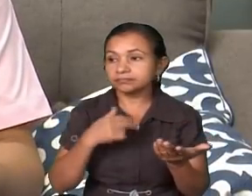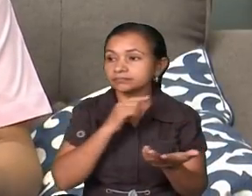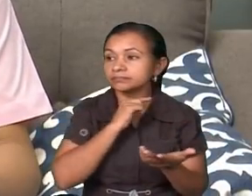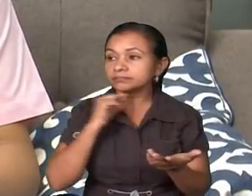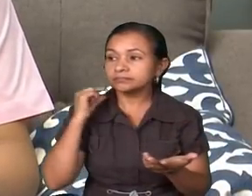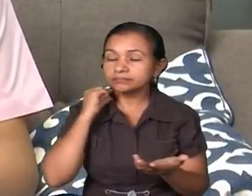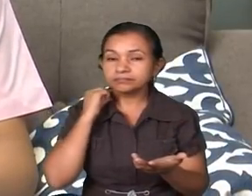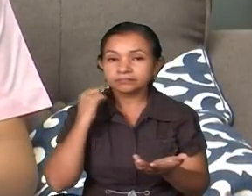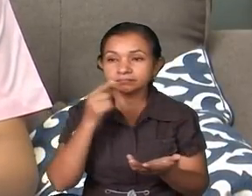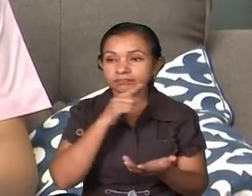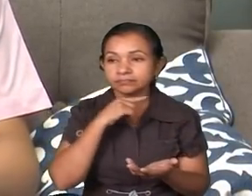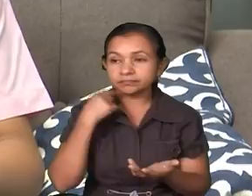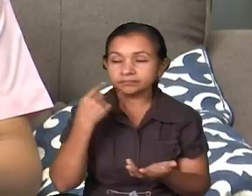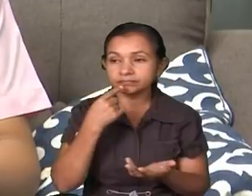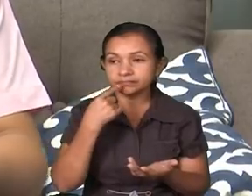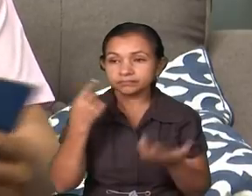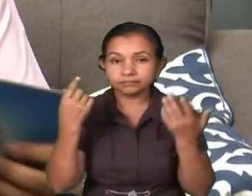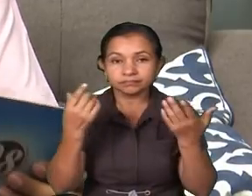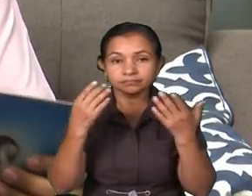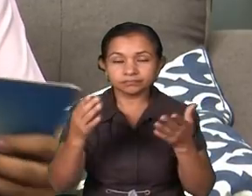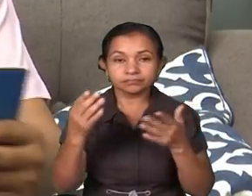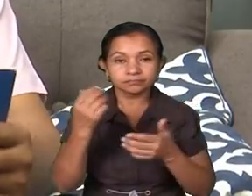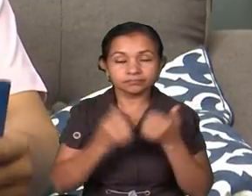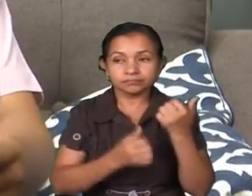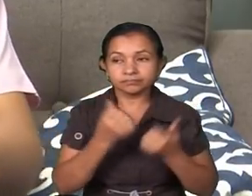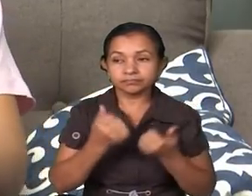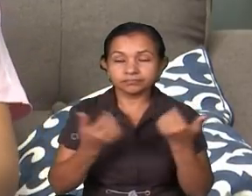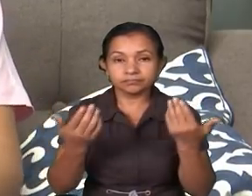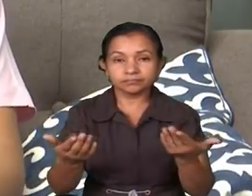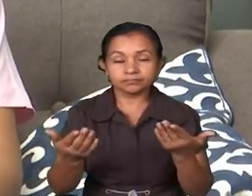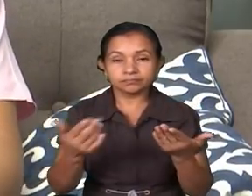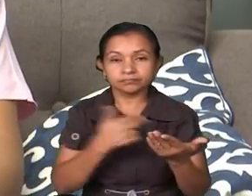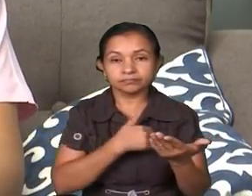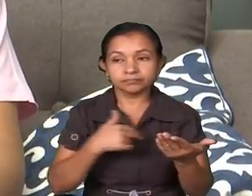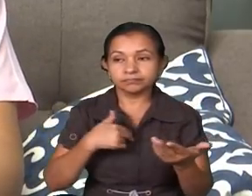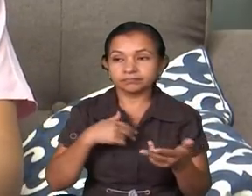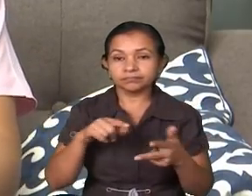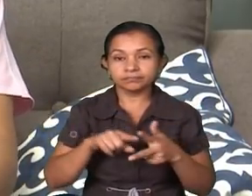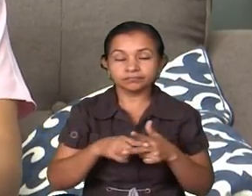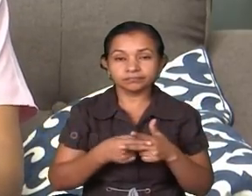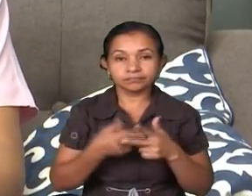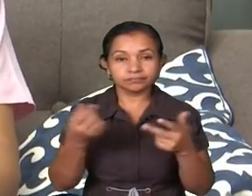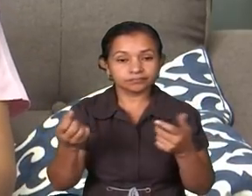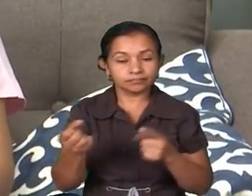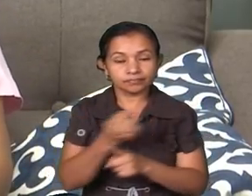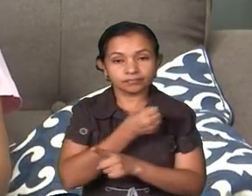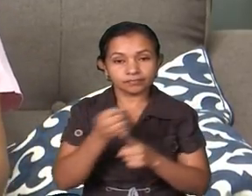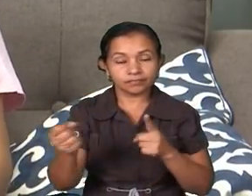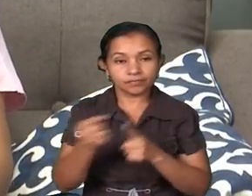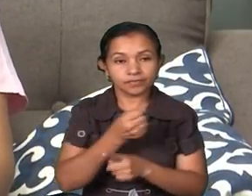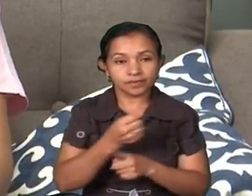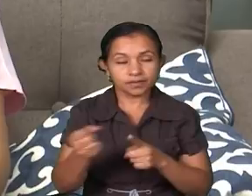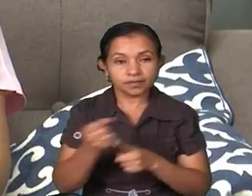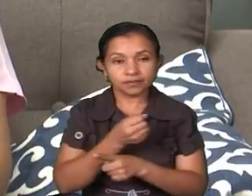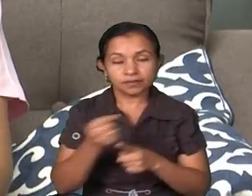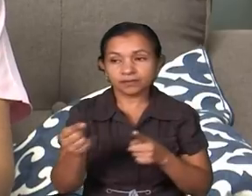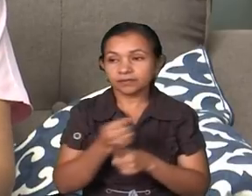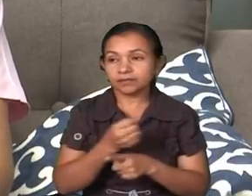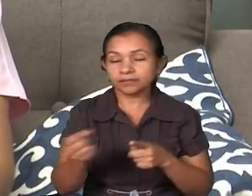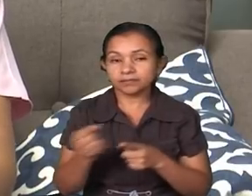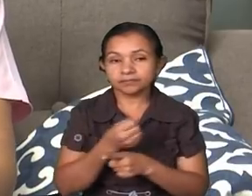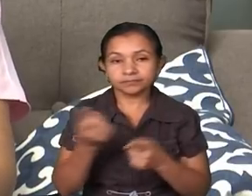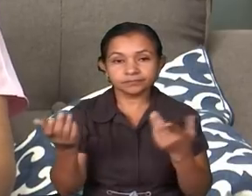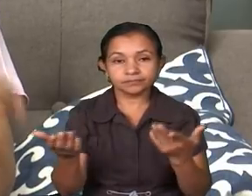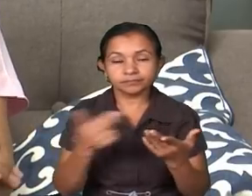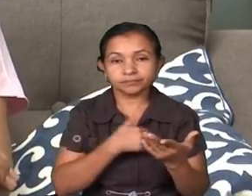de verdad pues realmente es una cuestión muy trágica a partir de lo que le... la violencia, ese cisma, ese ciclo de violencia.